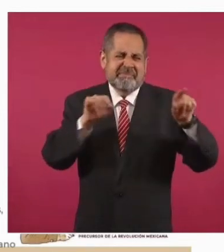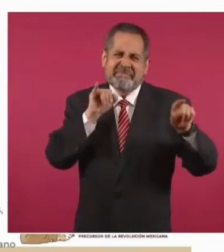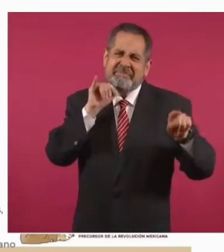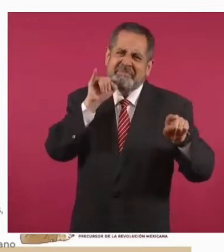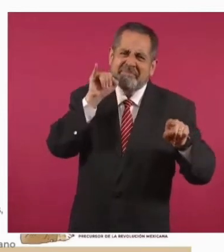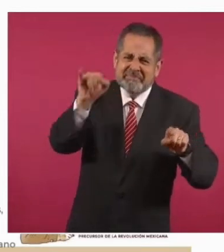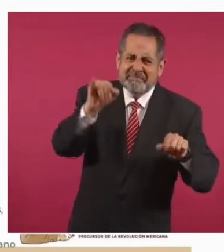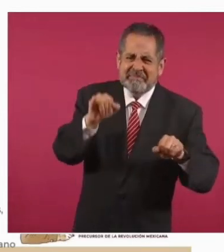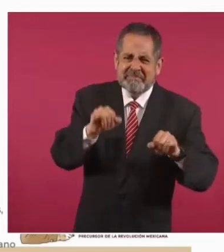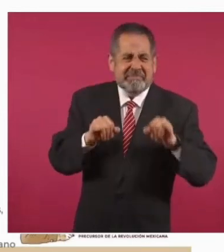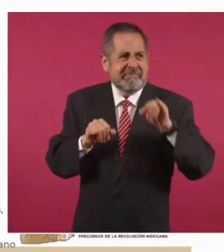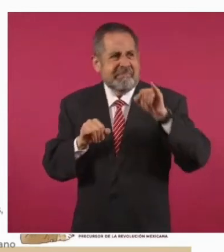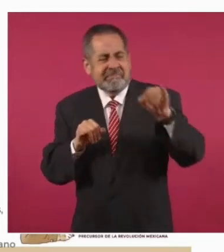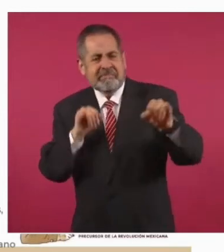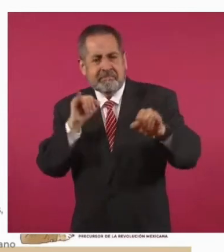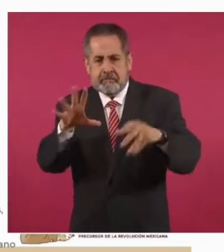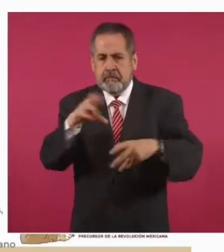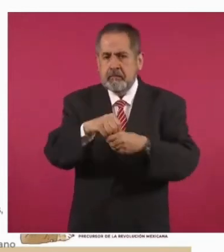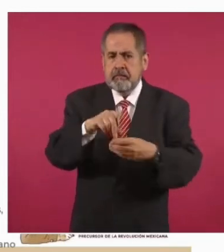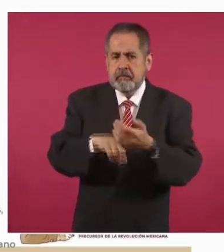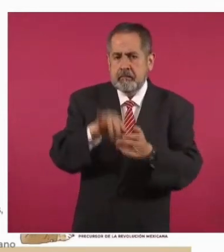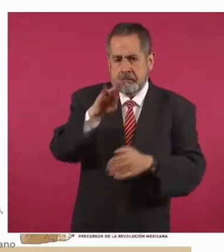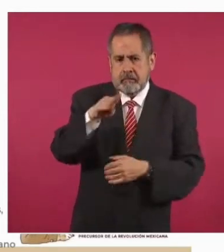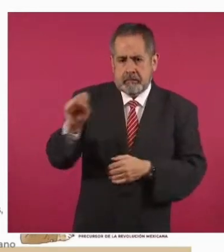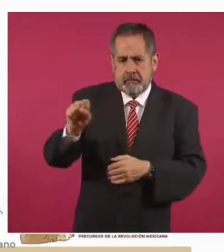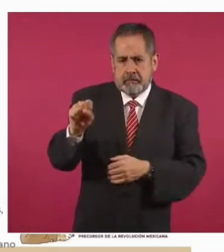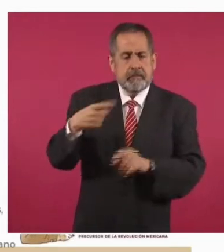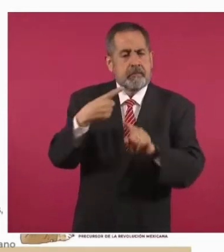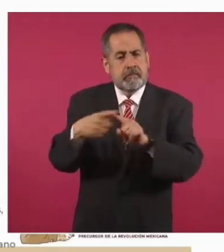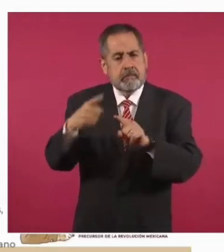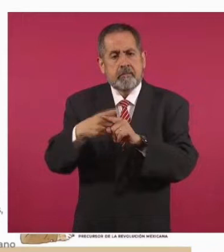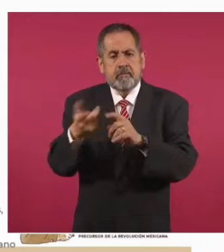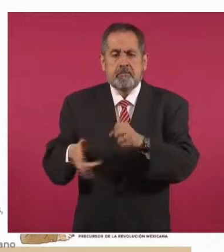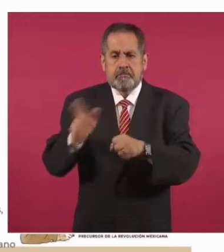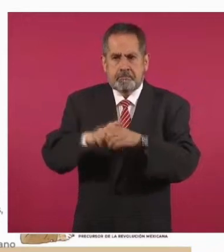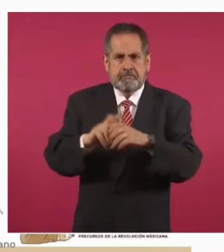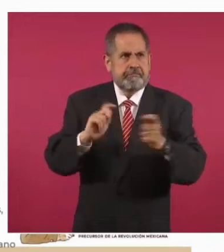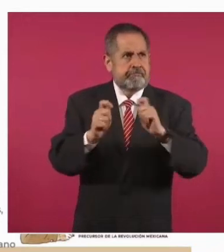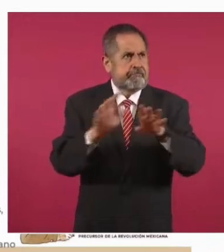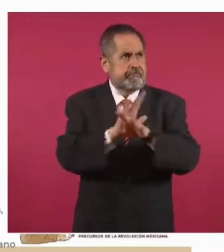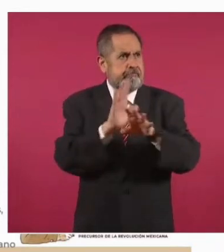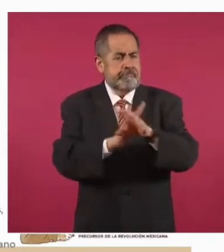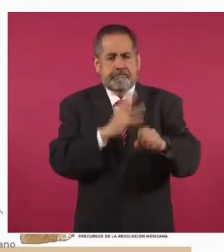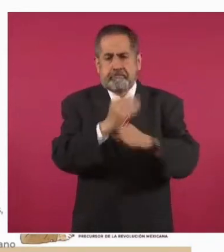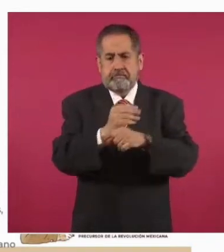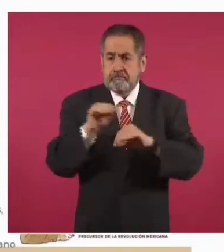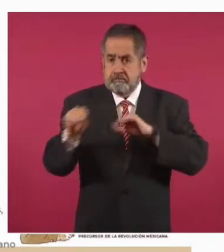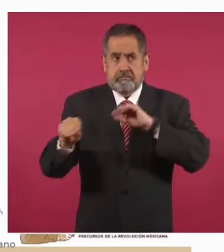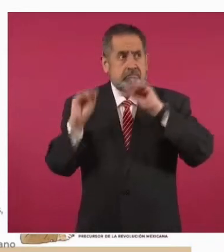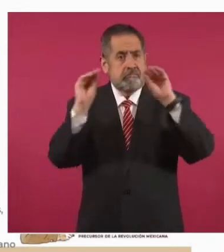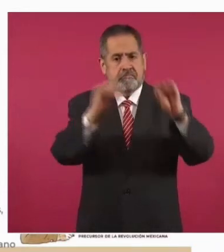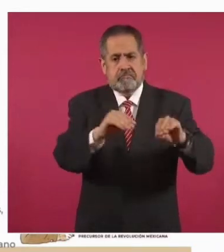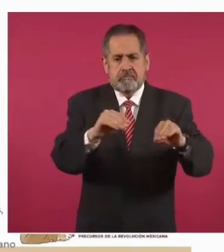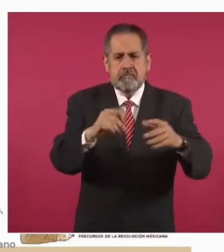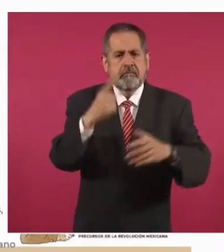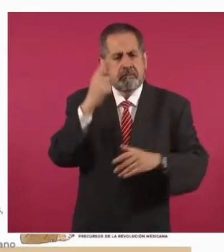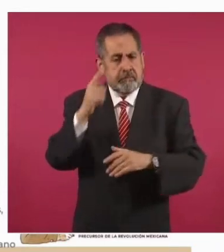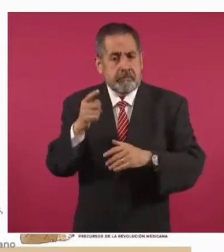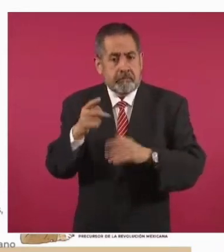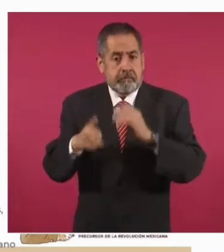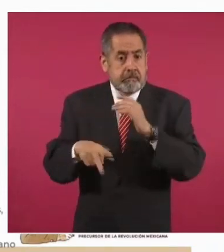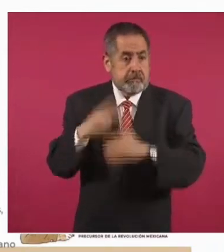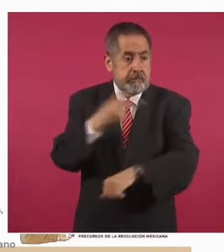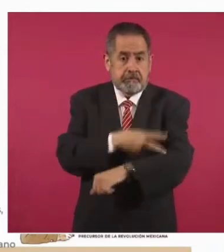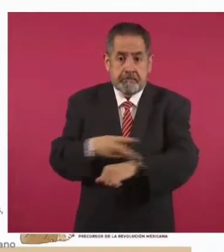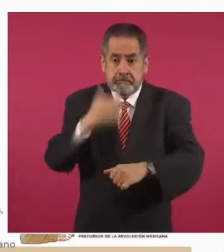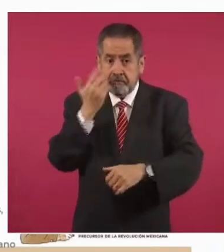hospitales del IMSS Bienestar, el resto son de los hospitales que están en el proceso de transferencia. Para postular a la vacante hay que